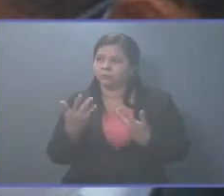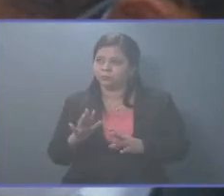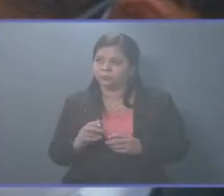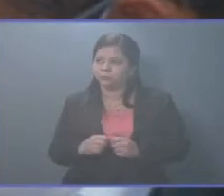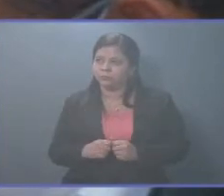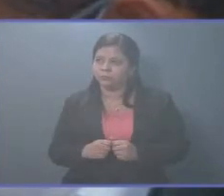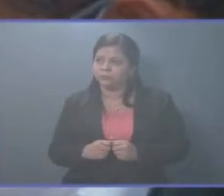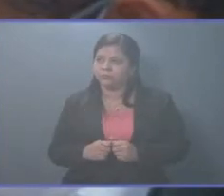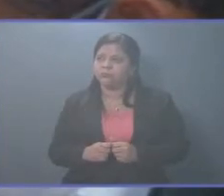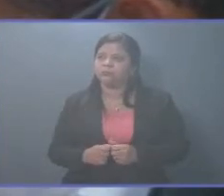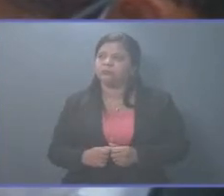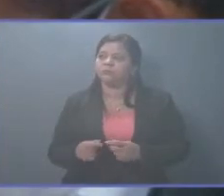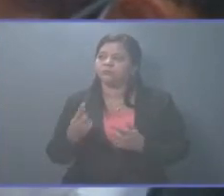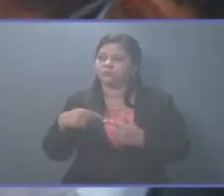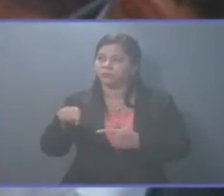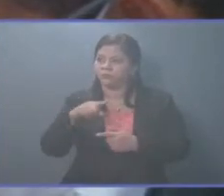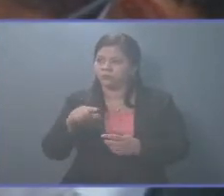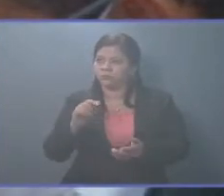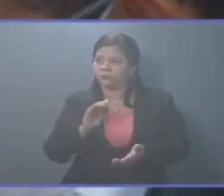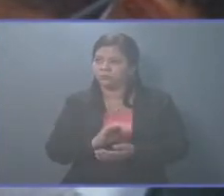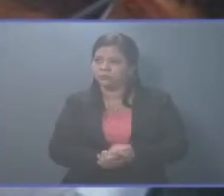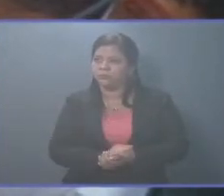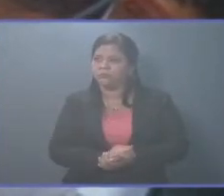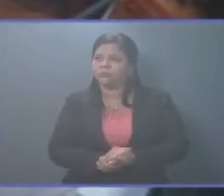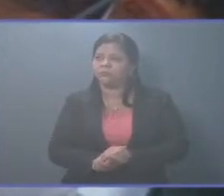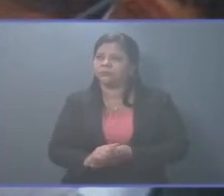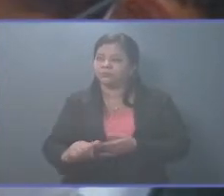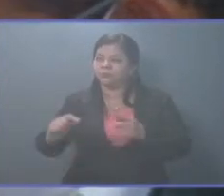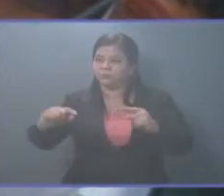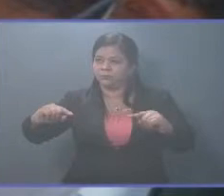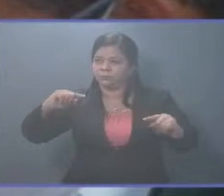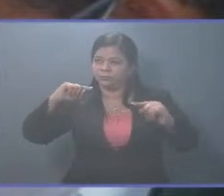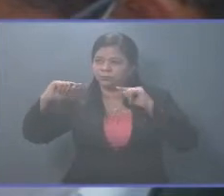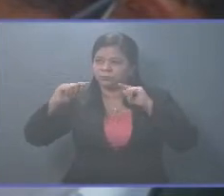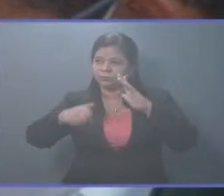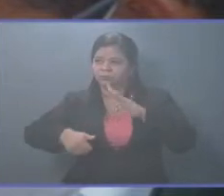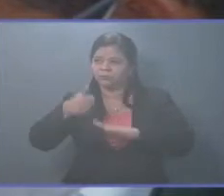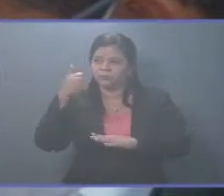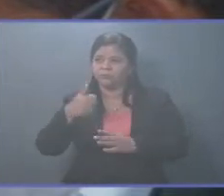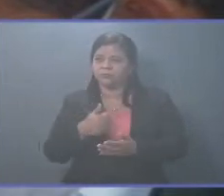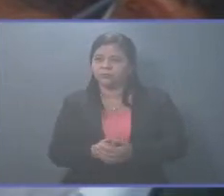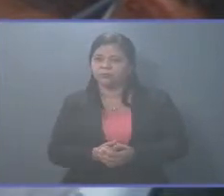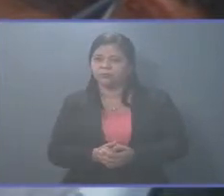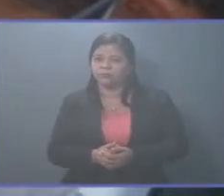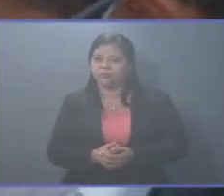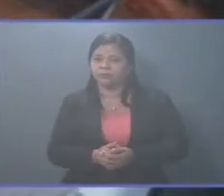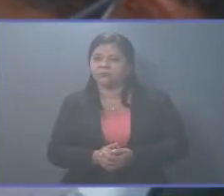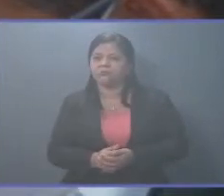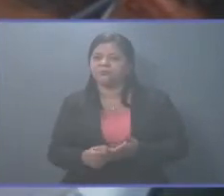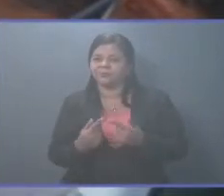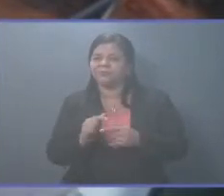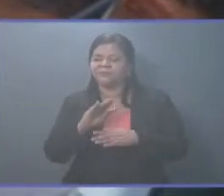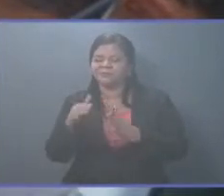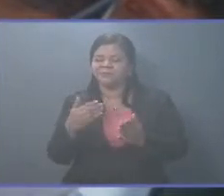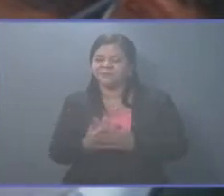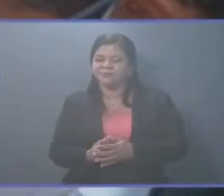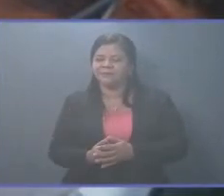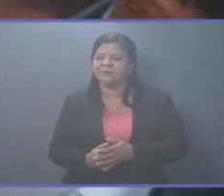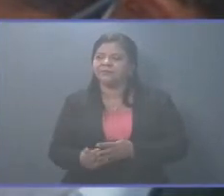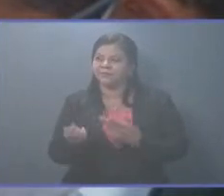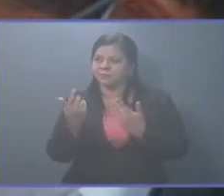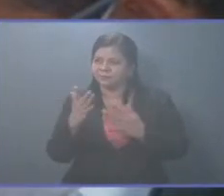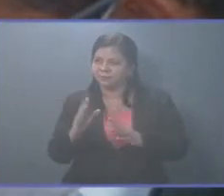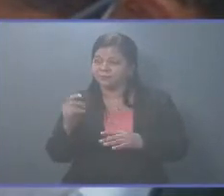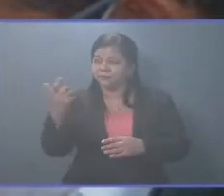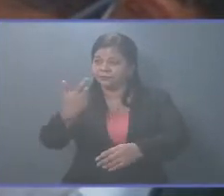ya manifestaron ustedes, no existe una luz verde de las máximas autoridades, porque el hecho que la DNM esté dándole el aval a esta vacuna